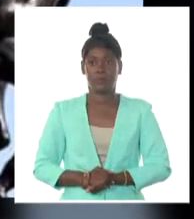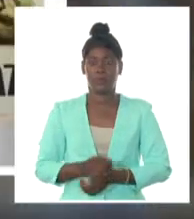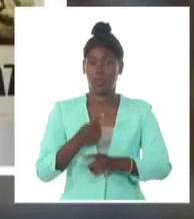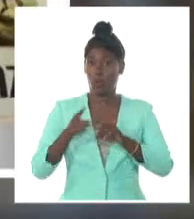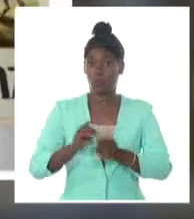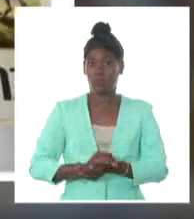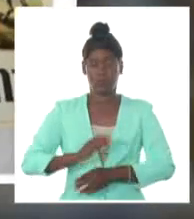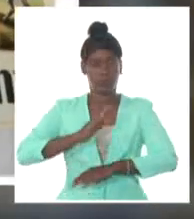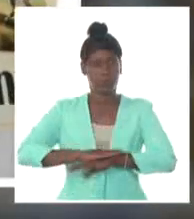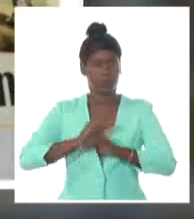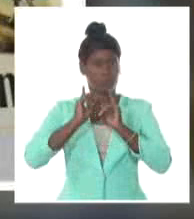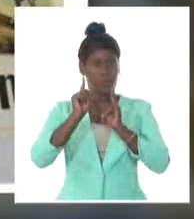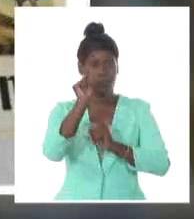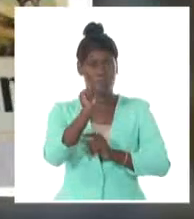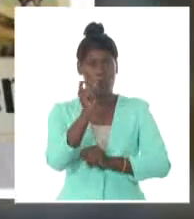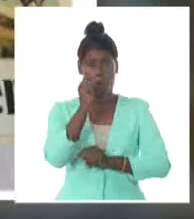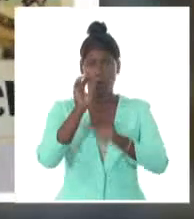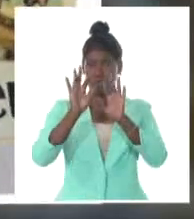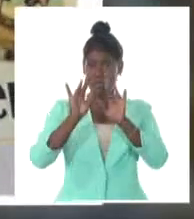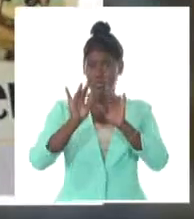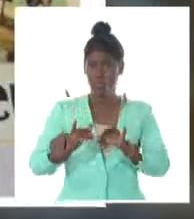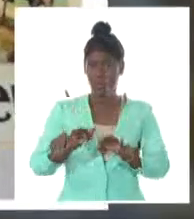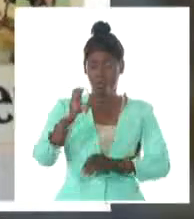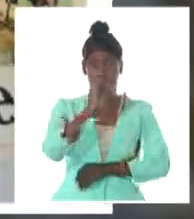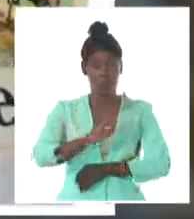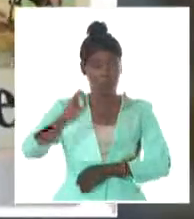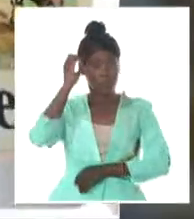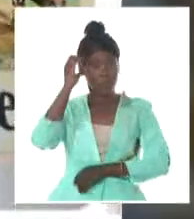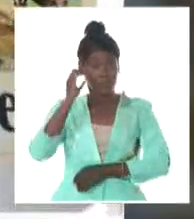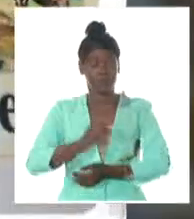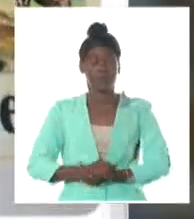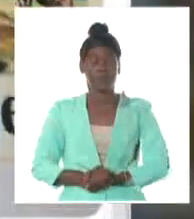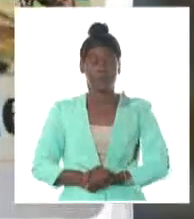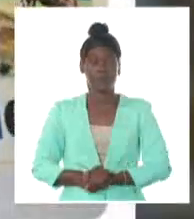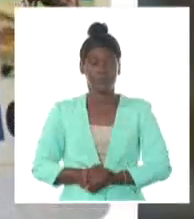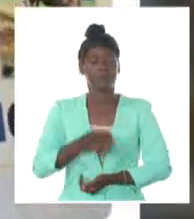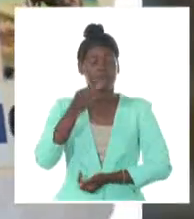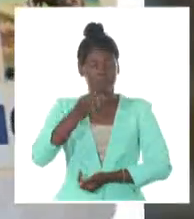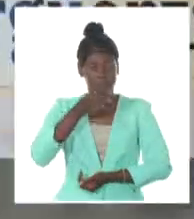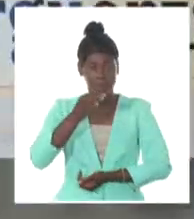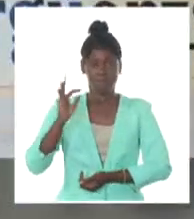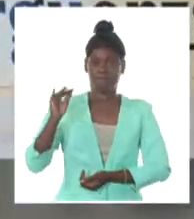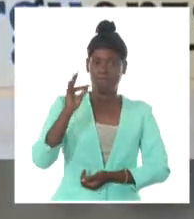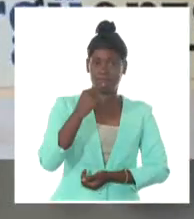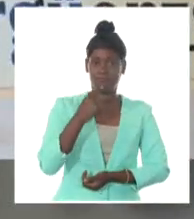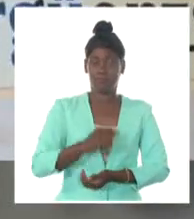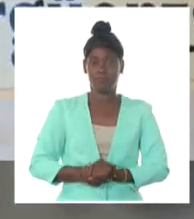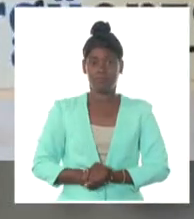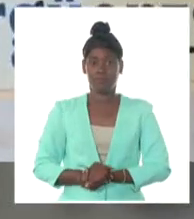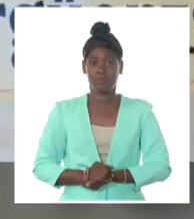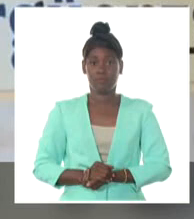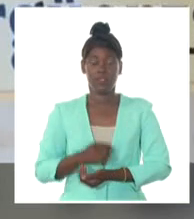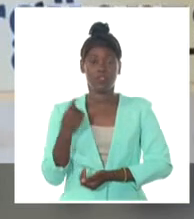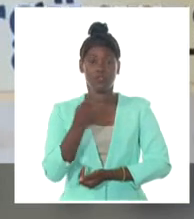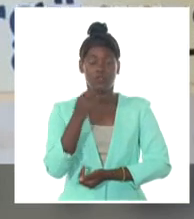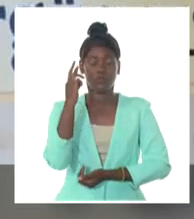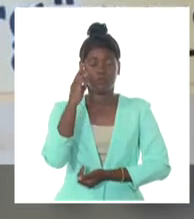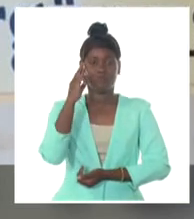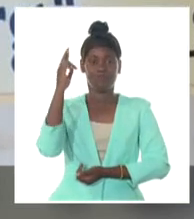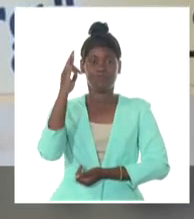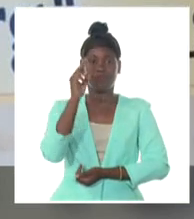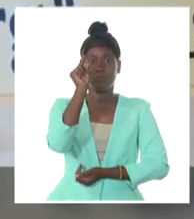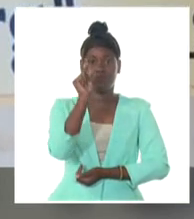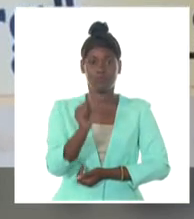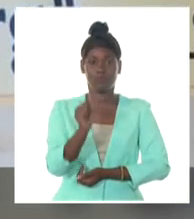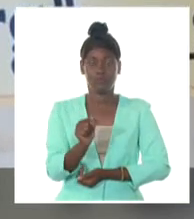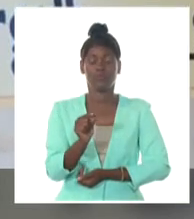del Buró Político y secretario de Organización del Comité Central, Roberto Morales Ojeda, dijo que el mayor vive en el alma el espíritu de